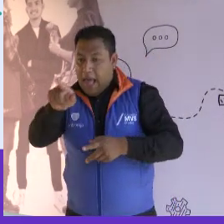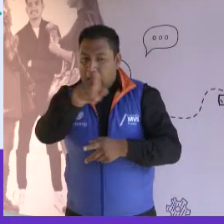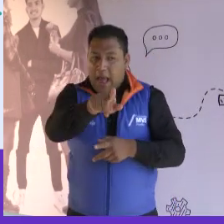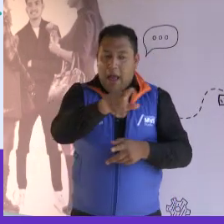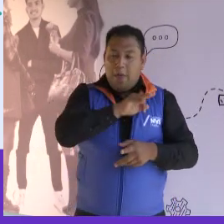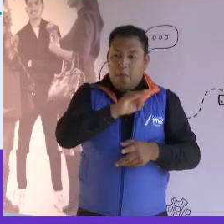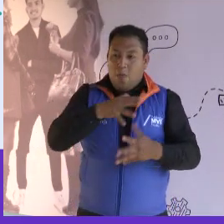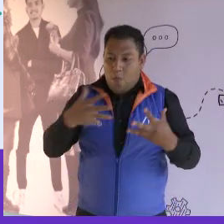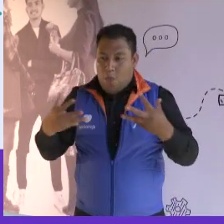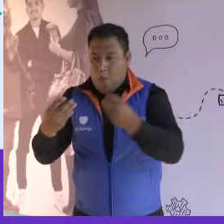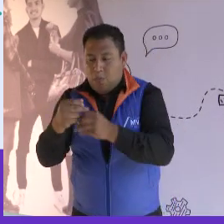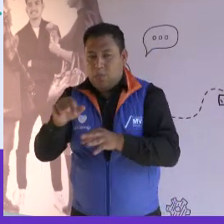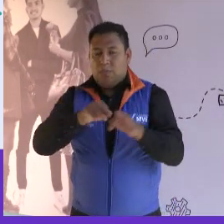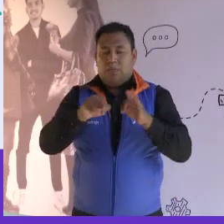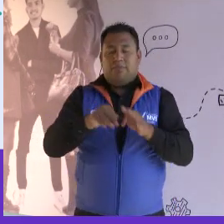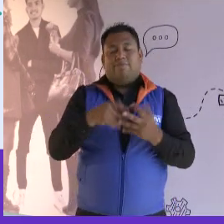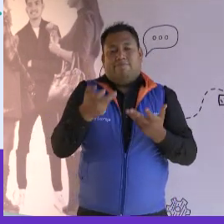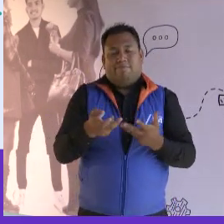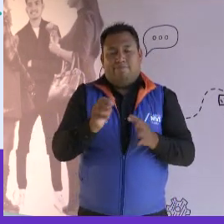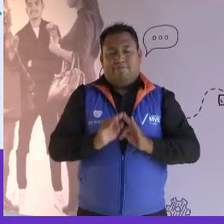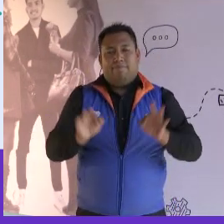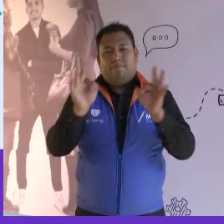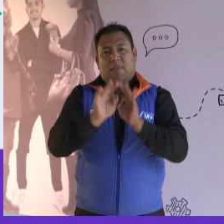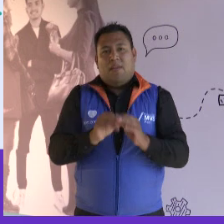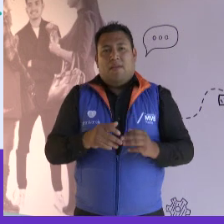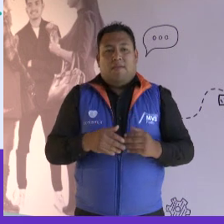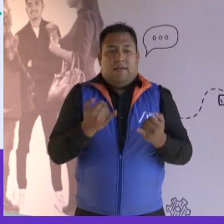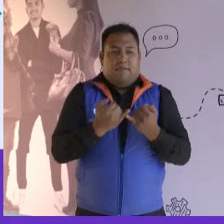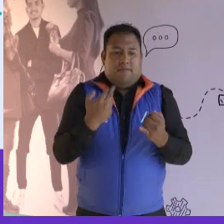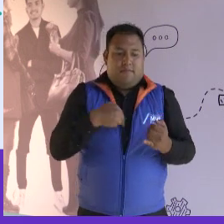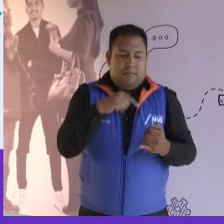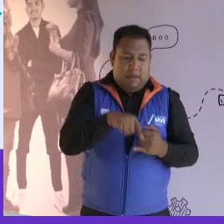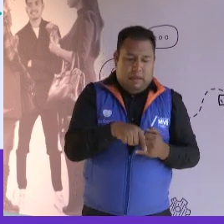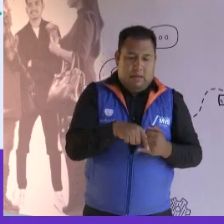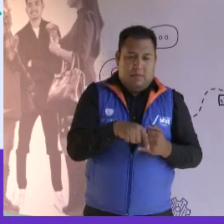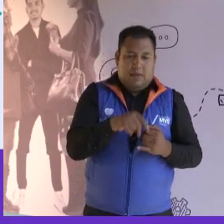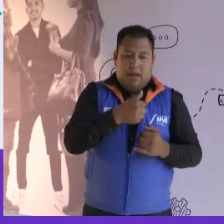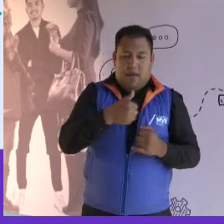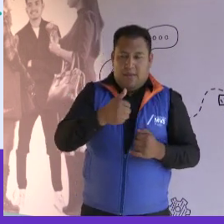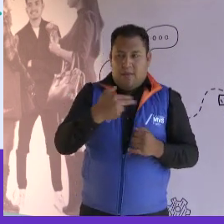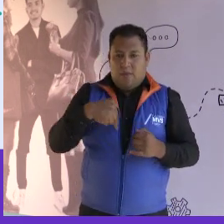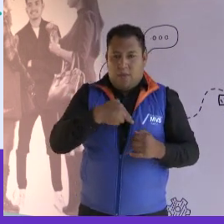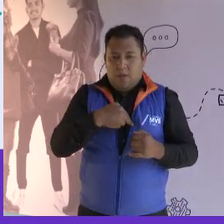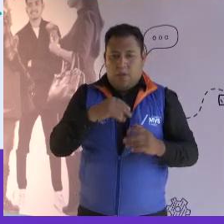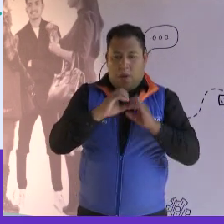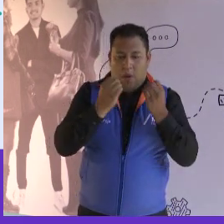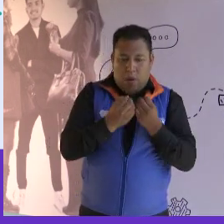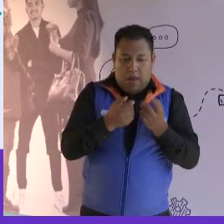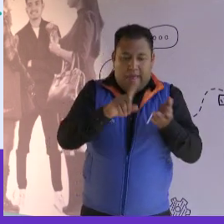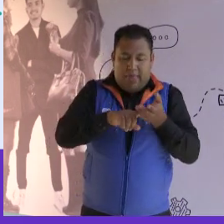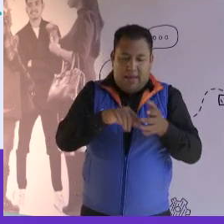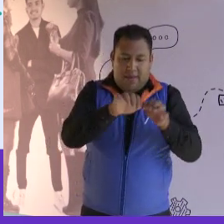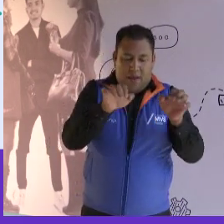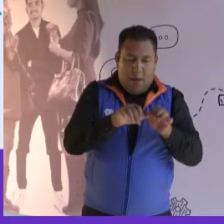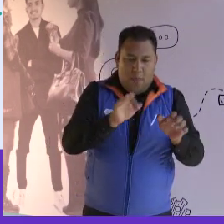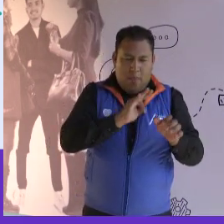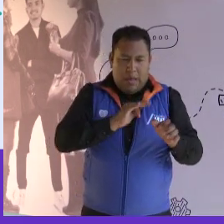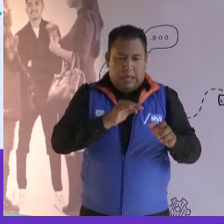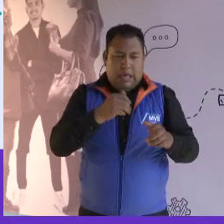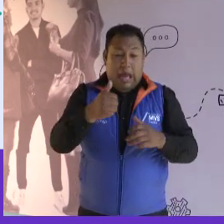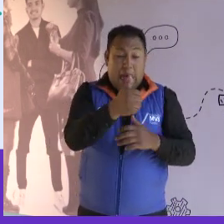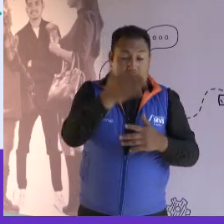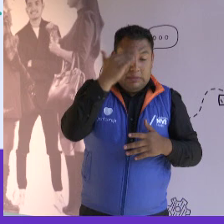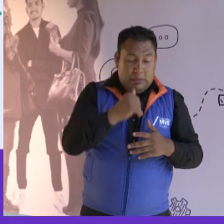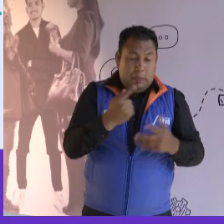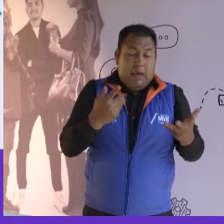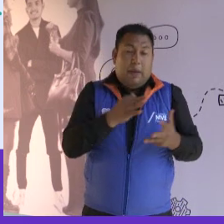tenemos nosotros dentro de nuestra organización y qué podemos aportar a la red. Todo el tema de la sistematización de